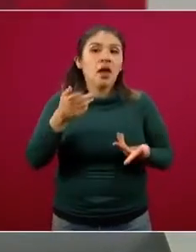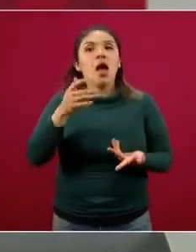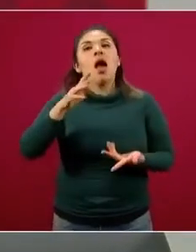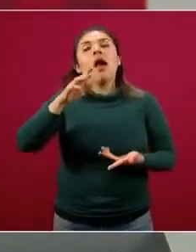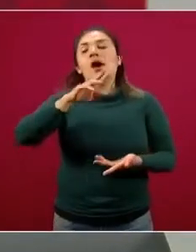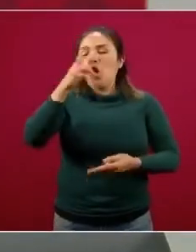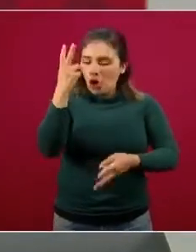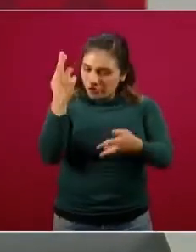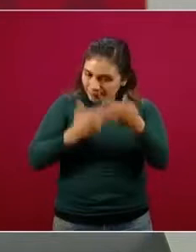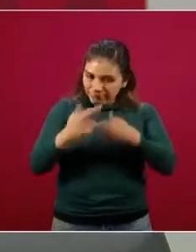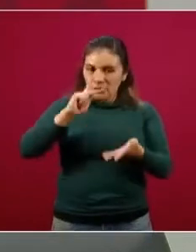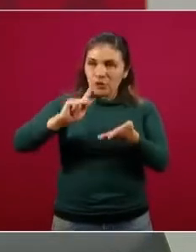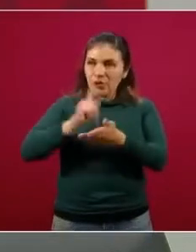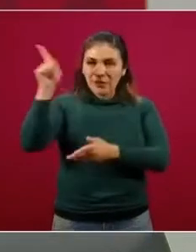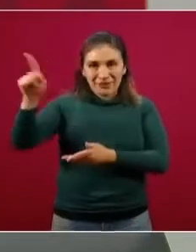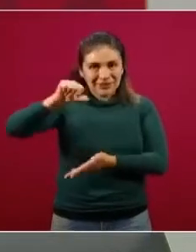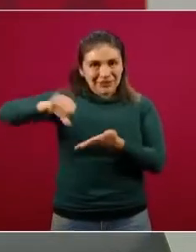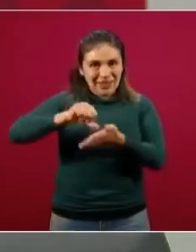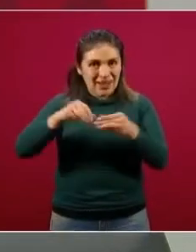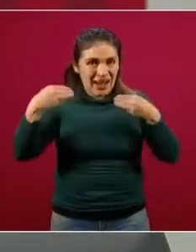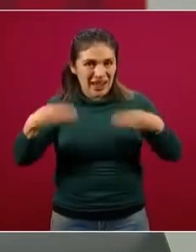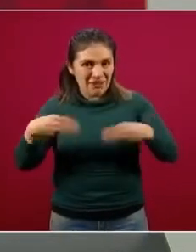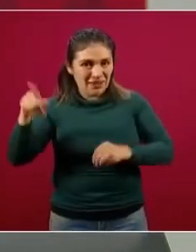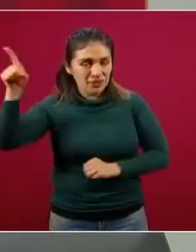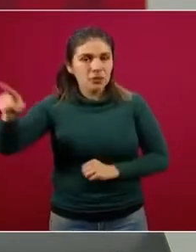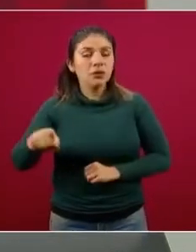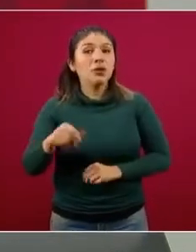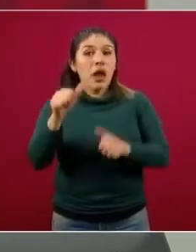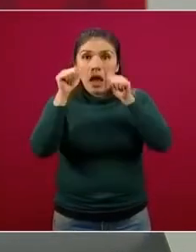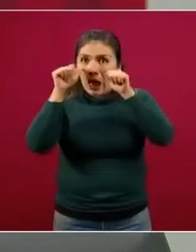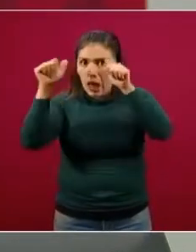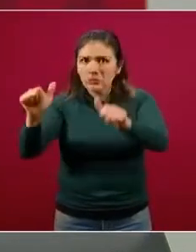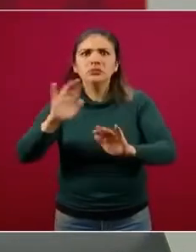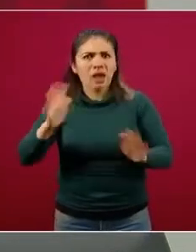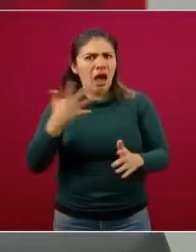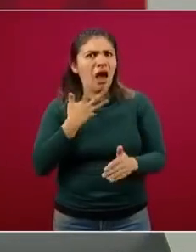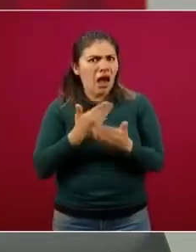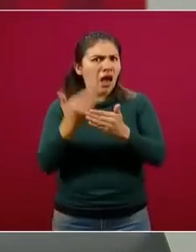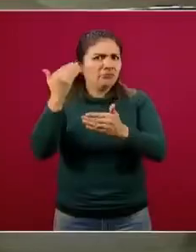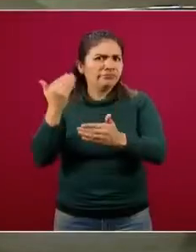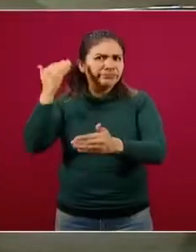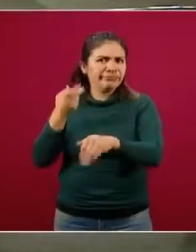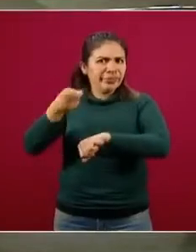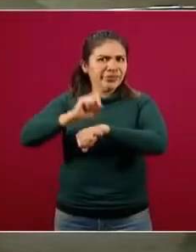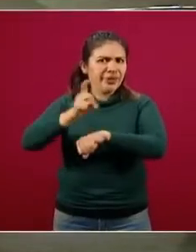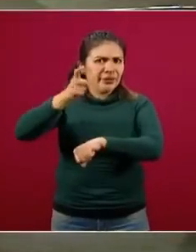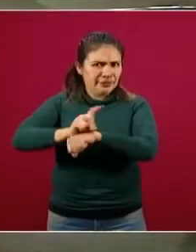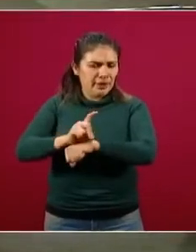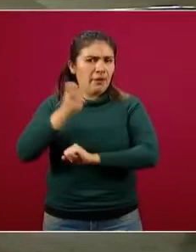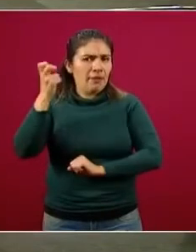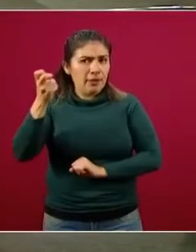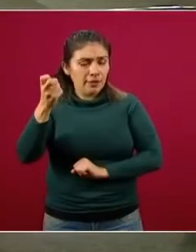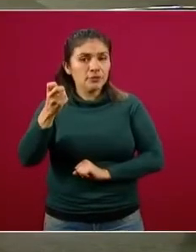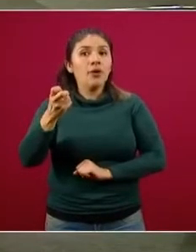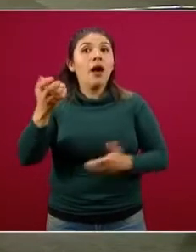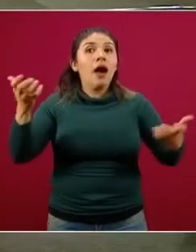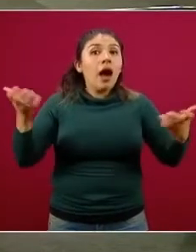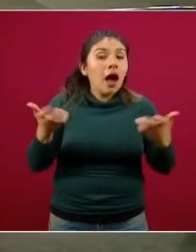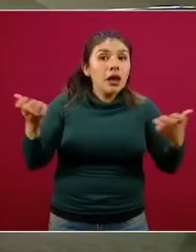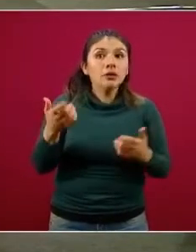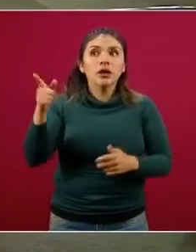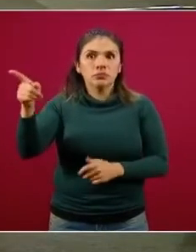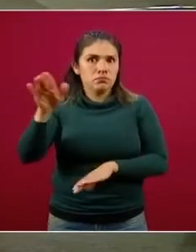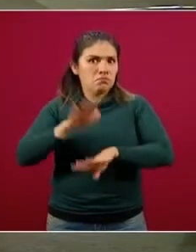central de abastos, la atención especial está desde hace varios días. Esto fue precisamente las acciones que fueron